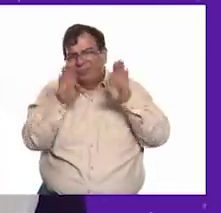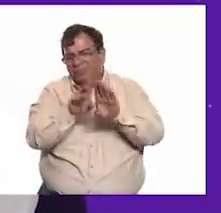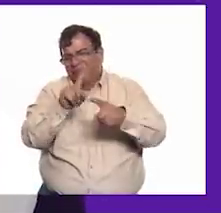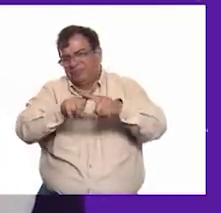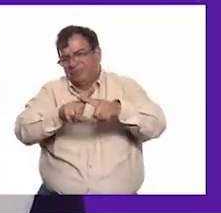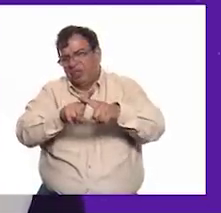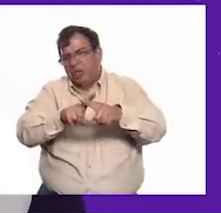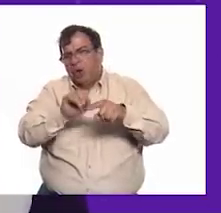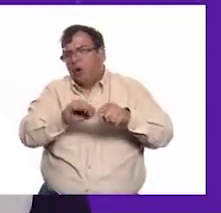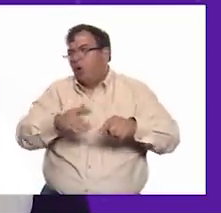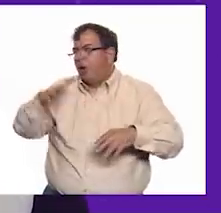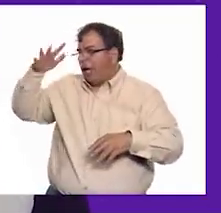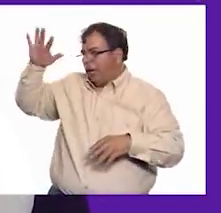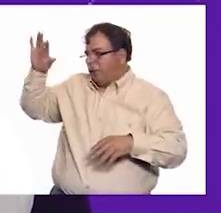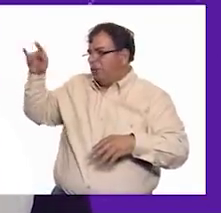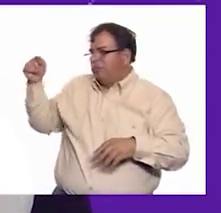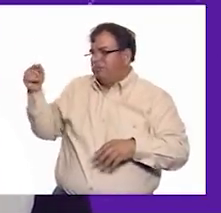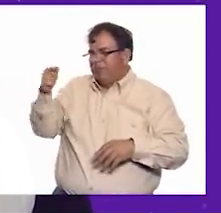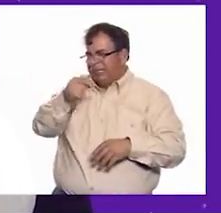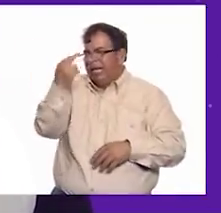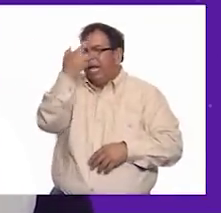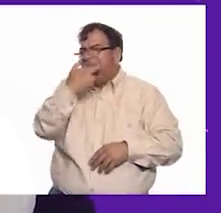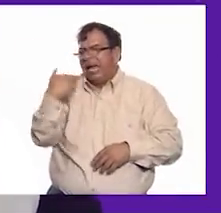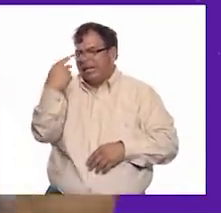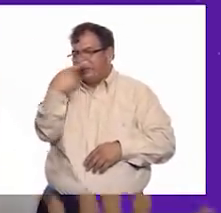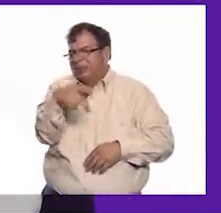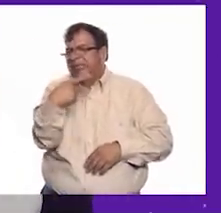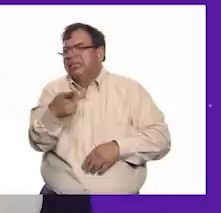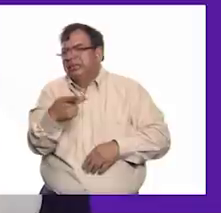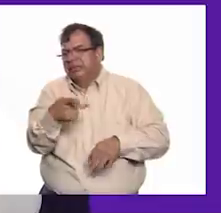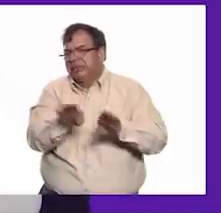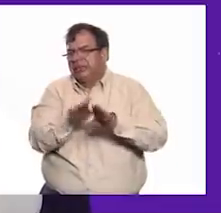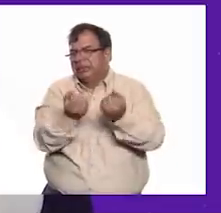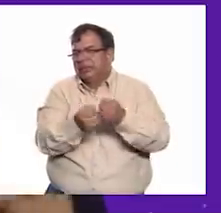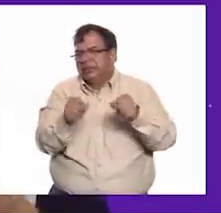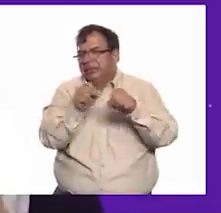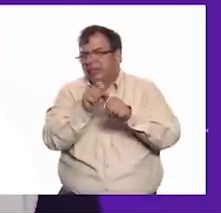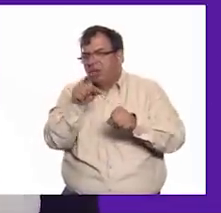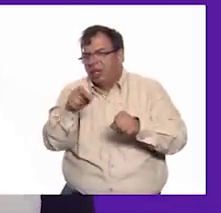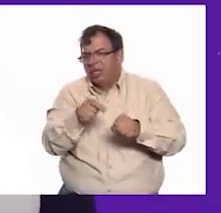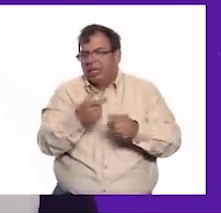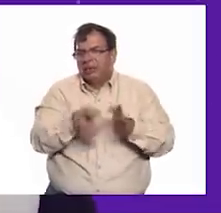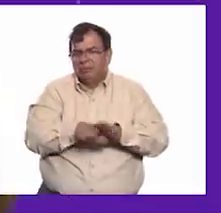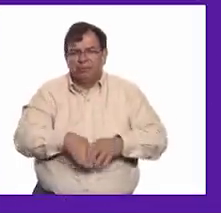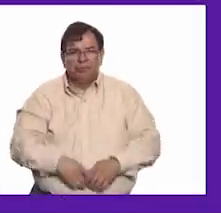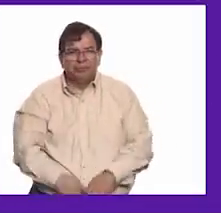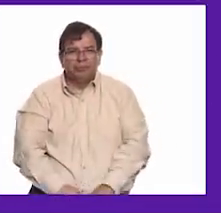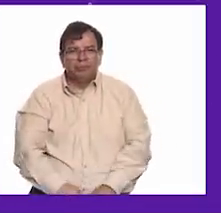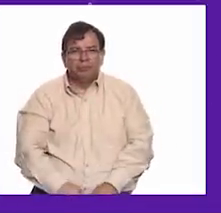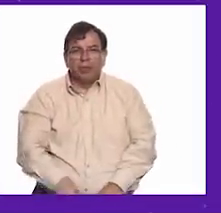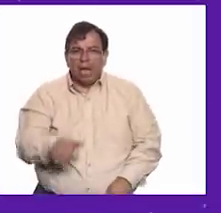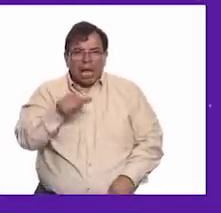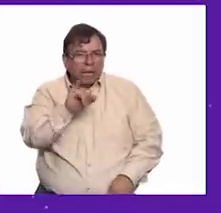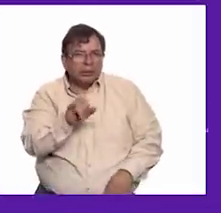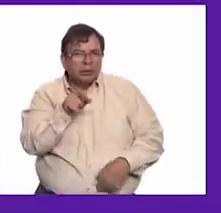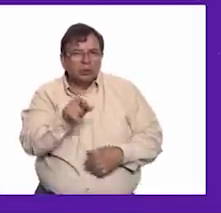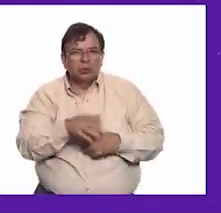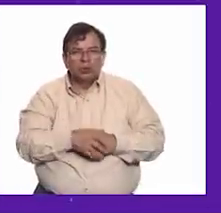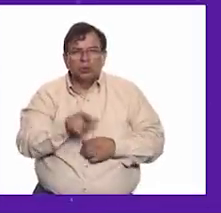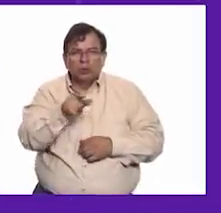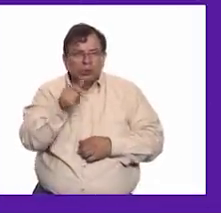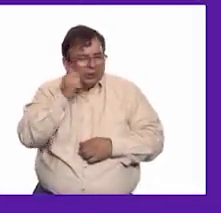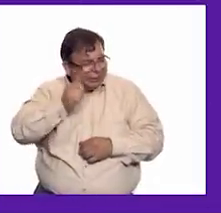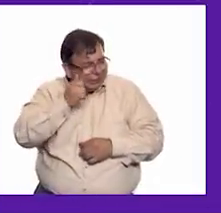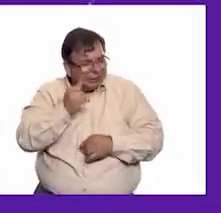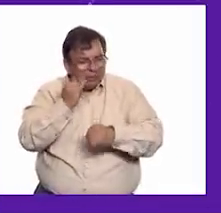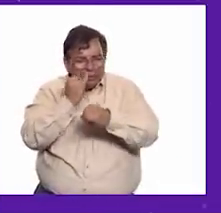bien, pídele a tu adulto de confianza que revise la privacidad y seguridad de los buscadores que utilizas. Así pues, siempre que